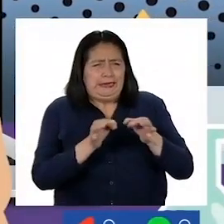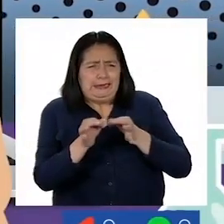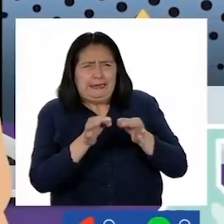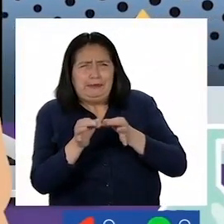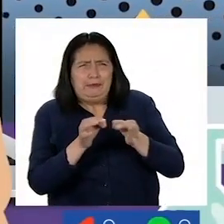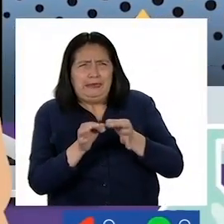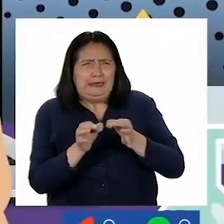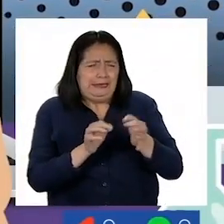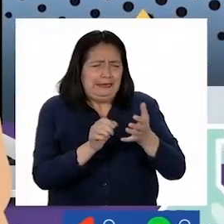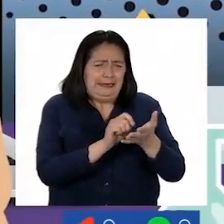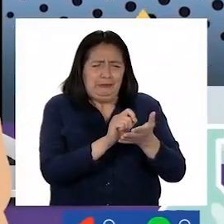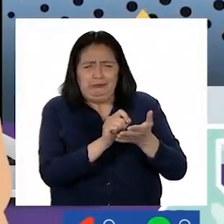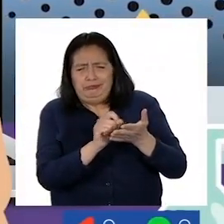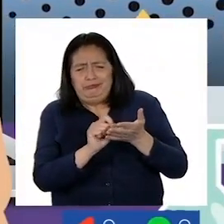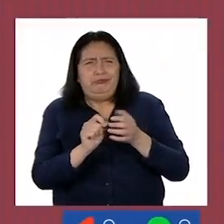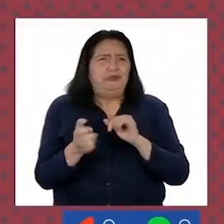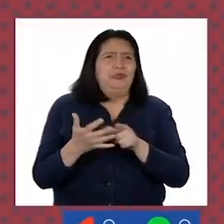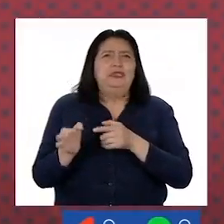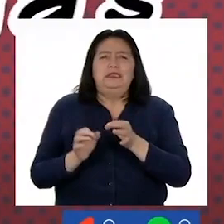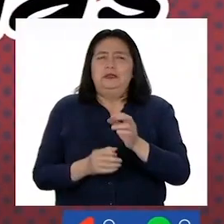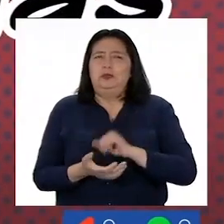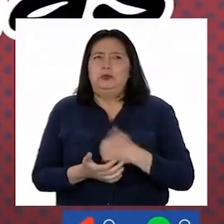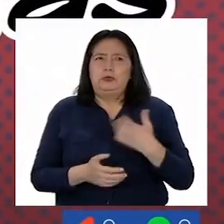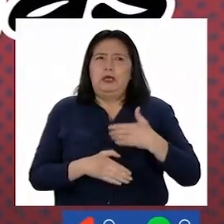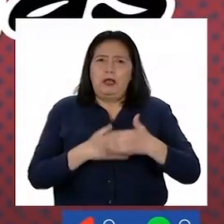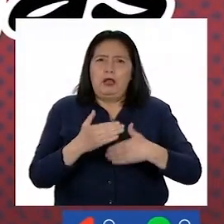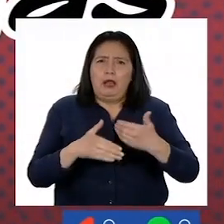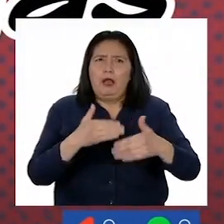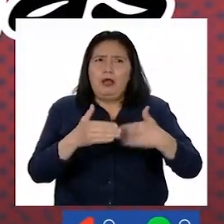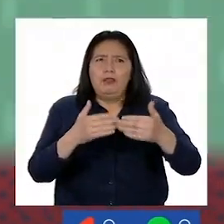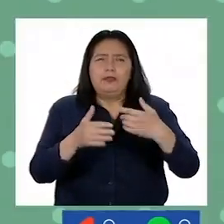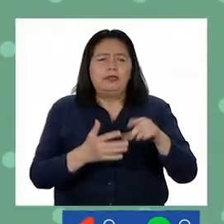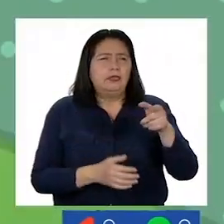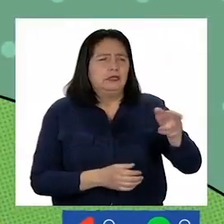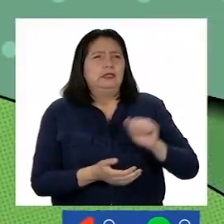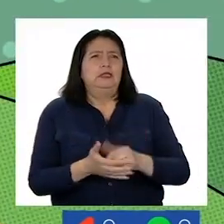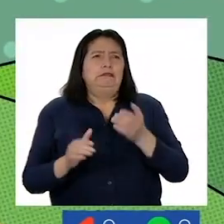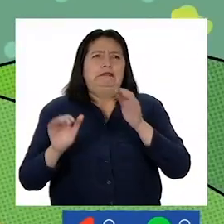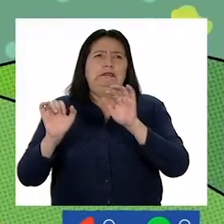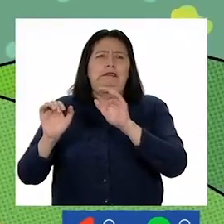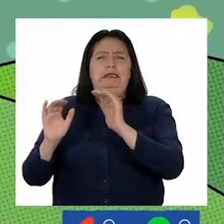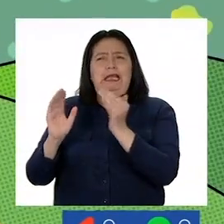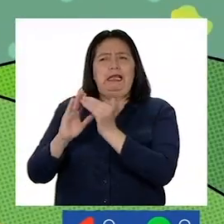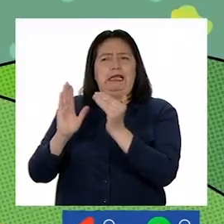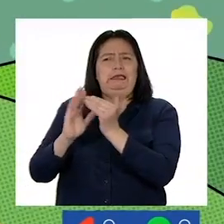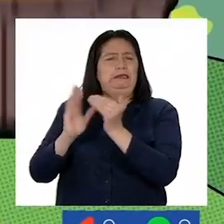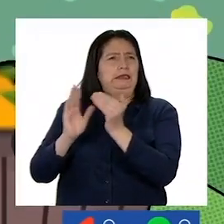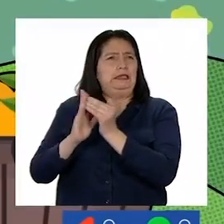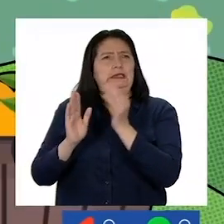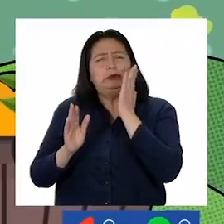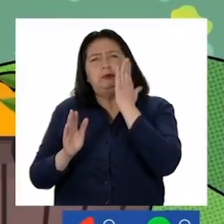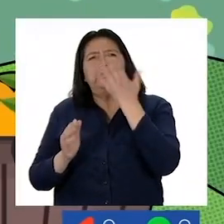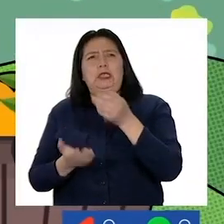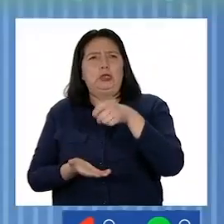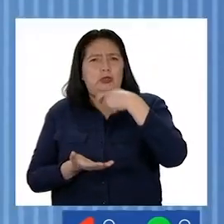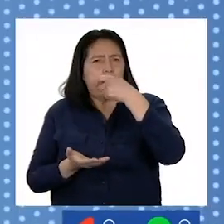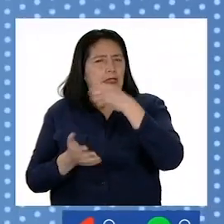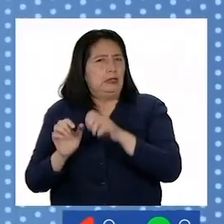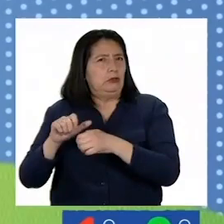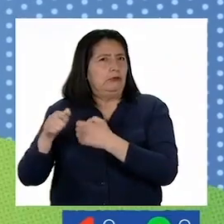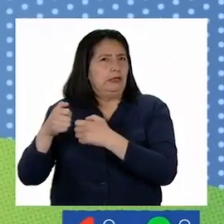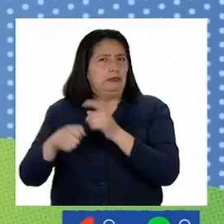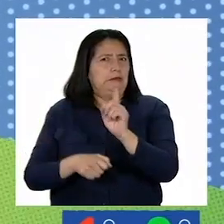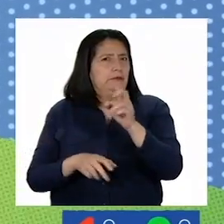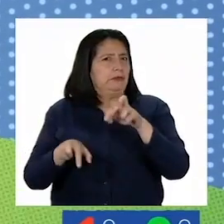brevedad y mucho rigor científico. Pasaban los días y nuestro héroe permanecía en casa de su madrina, comiendo mandarina, y